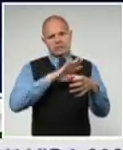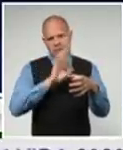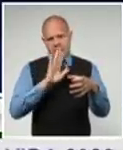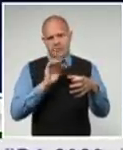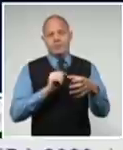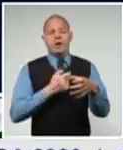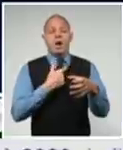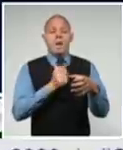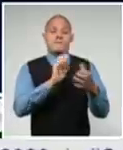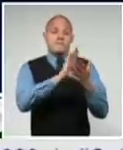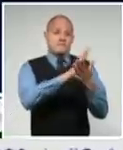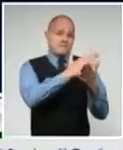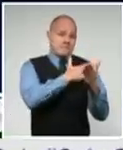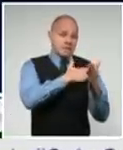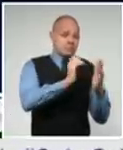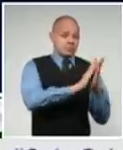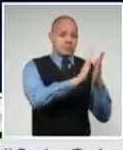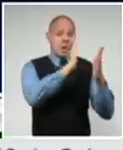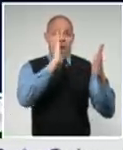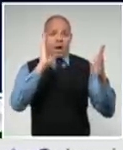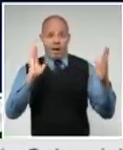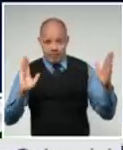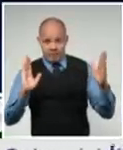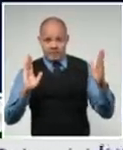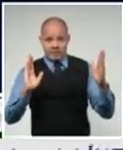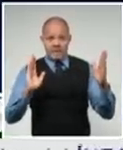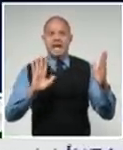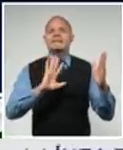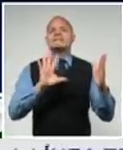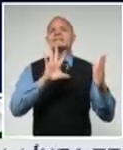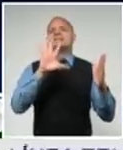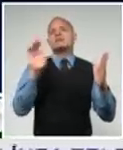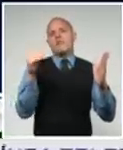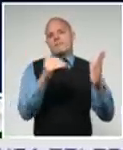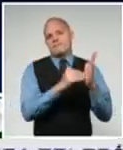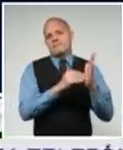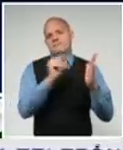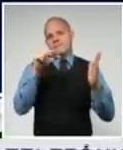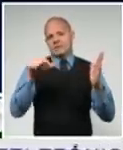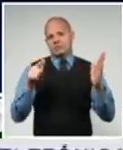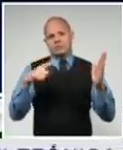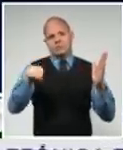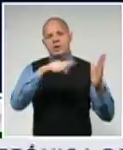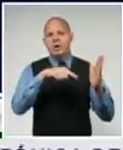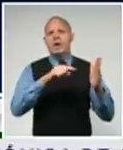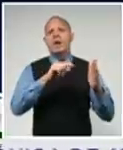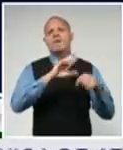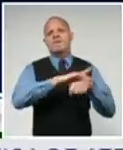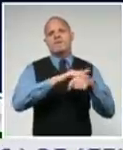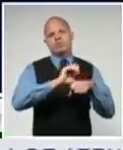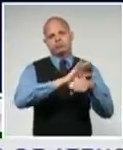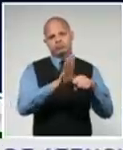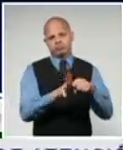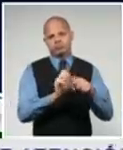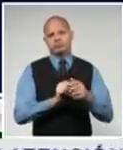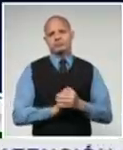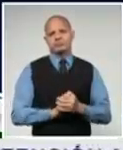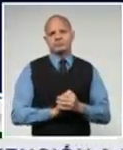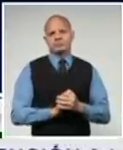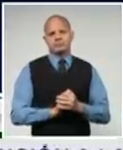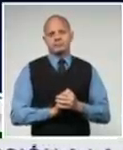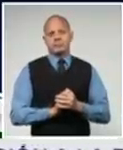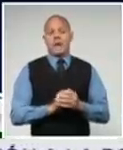5.161 personas diagnosticadas en Cuba que han sido contactos de casos confirmados, el 91%.